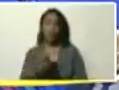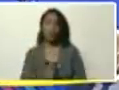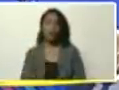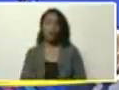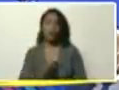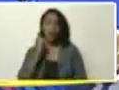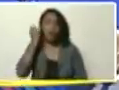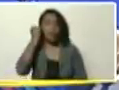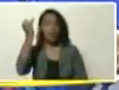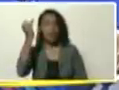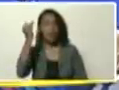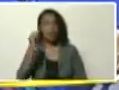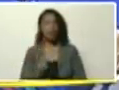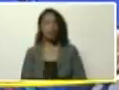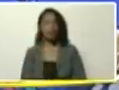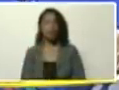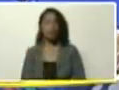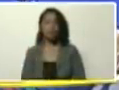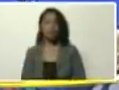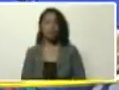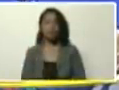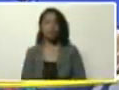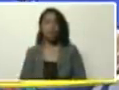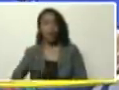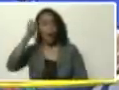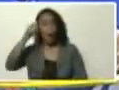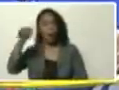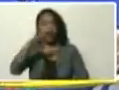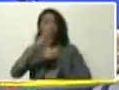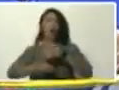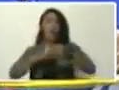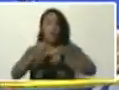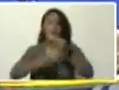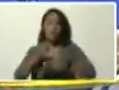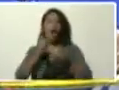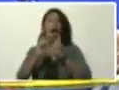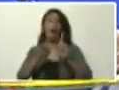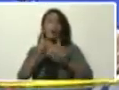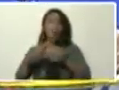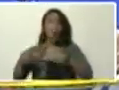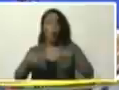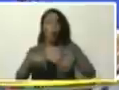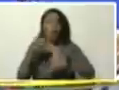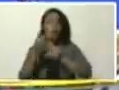una idea que el pueblo la tomó en algunos lugares: